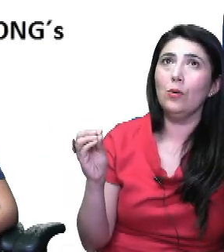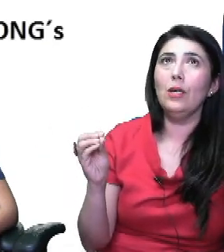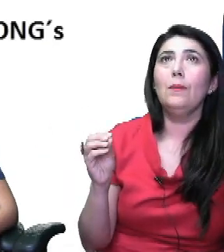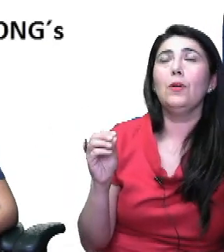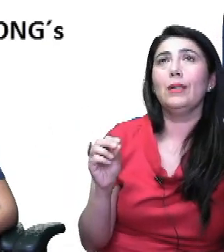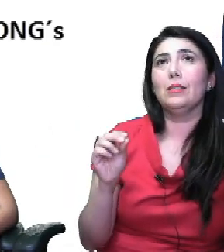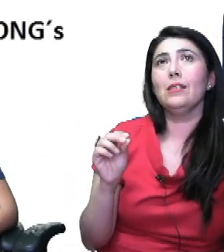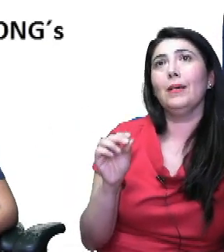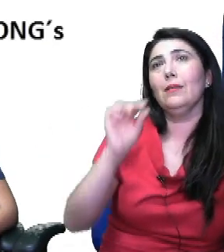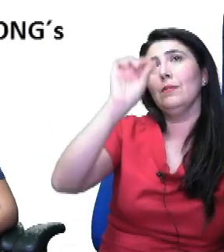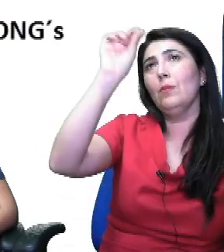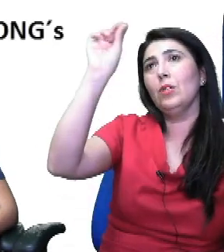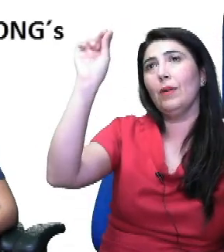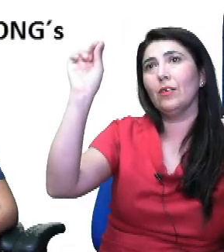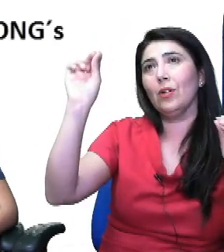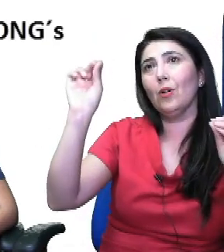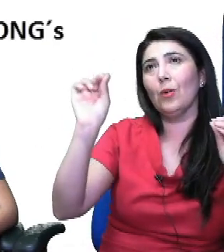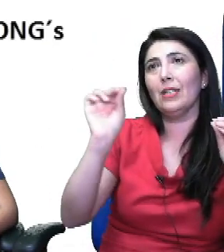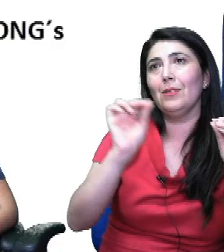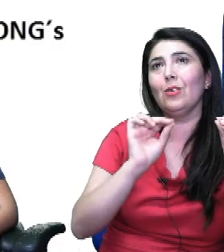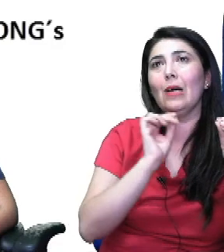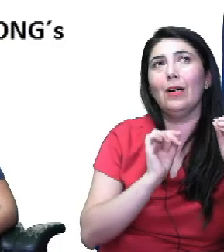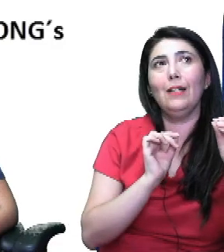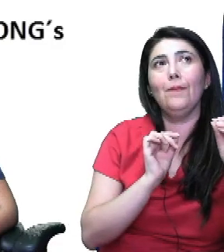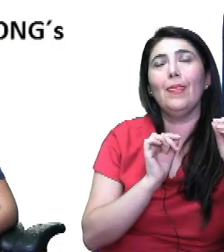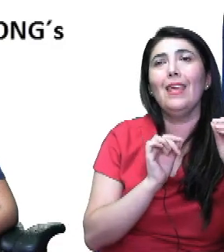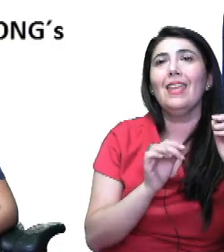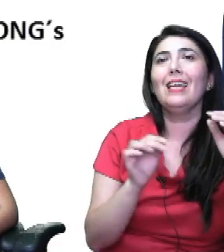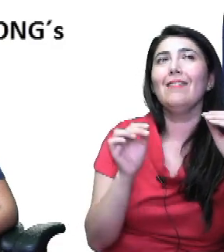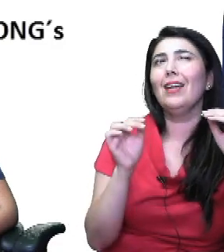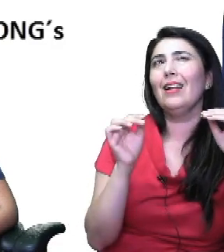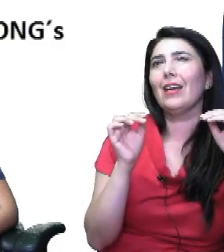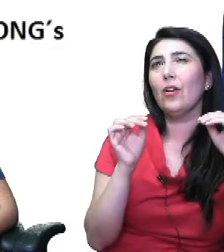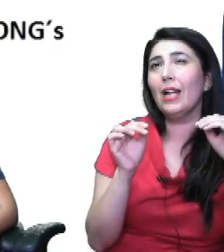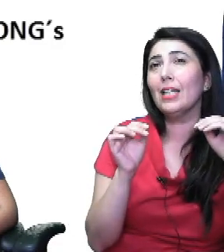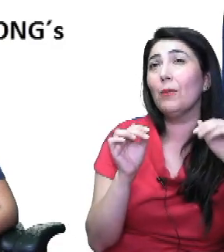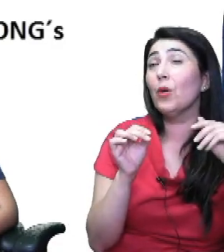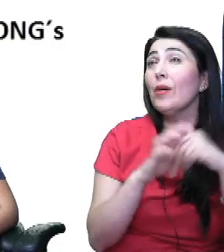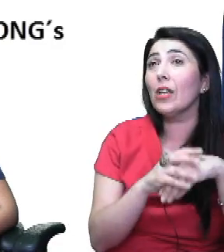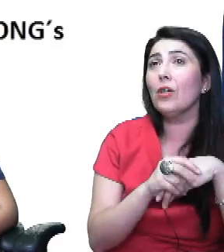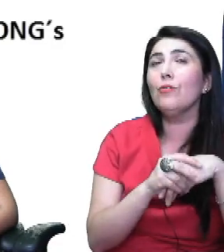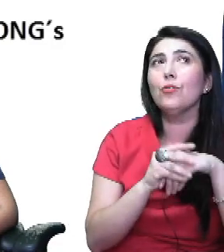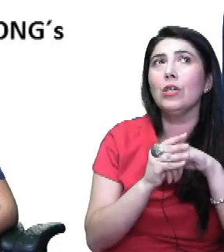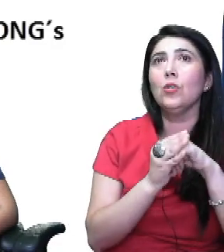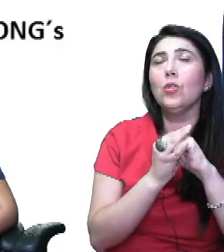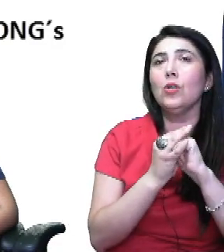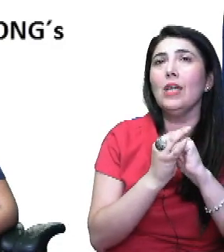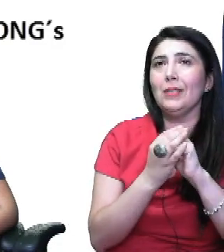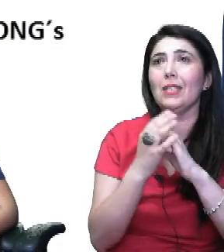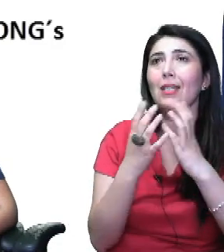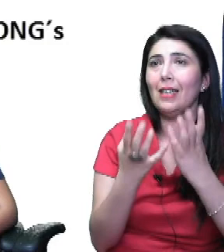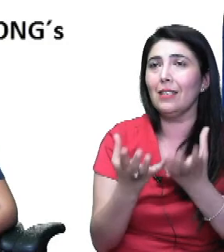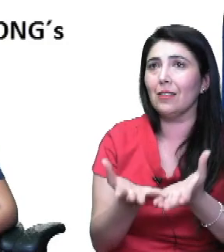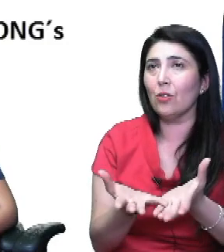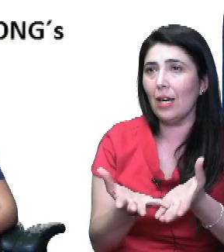Salud, pero participan múltiples actores como los que están mencionados ahí. Y en el nivel regional tenemos en 9 regiones funcionando hoy día